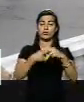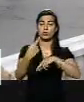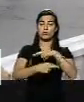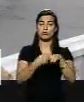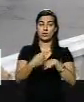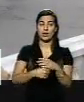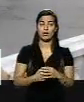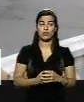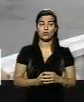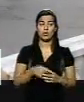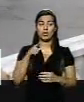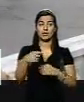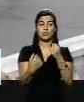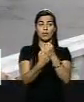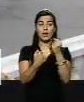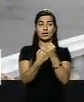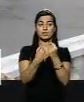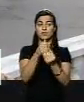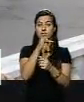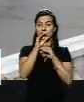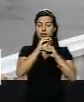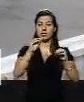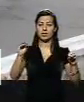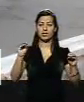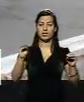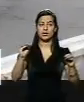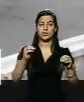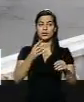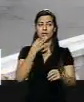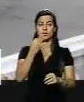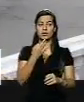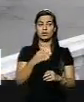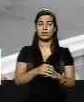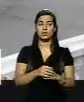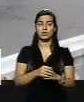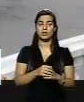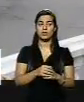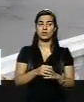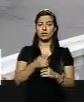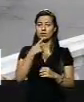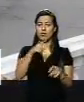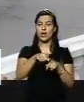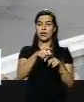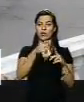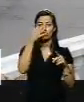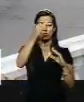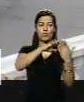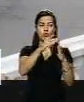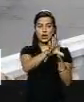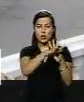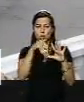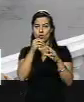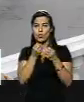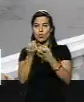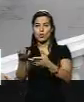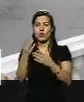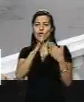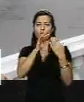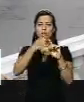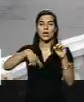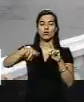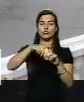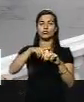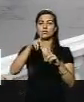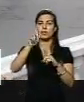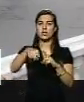revolucionario, es la base informativa, es más que el parlante de la comunicación, el parlante de la comunidad, de los consejos comunales, de las comunas en construcción, de